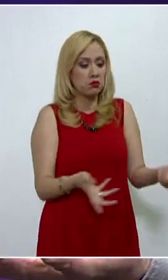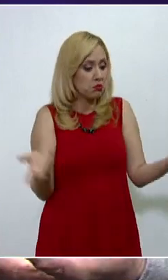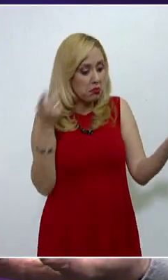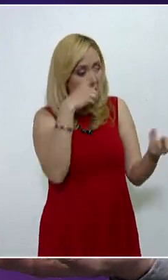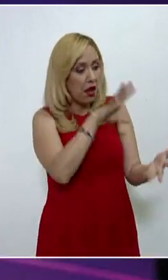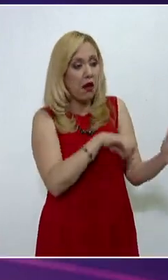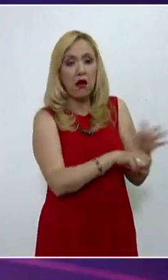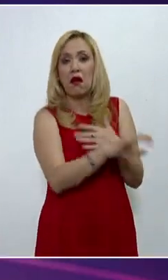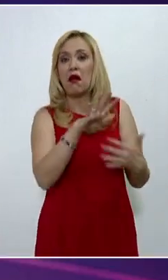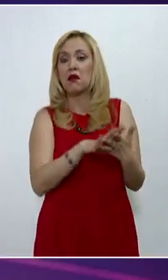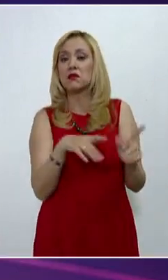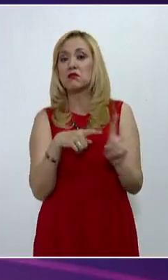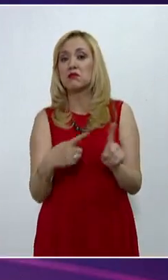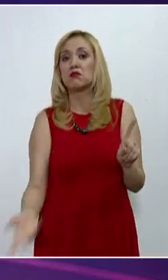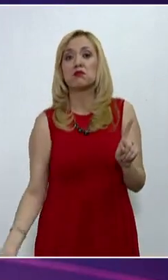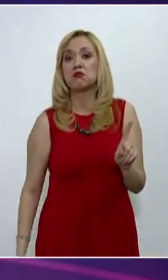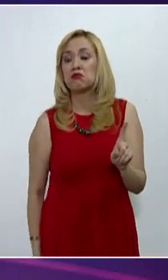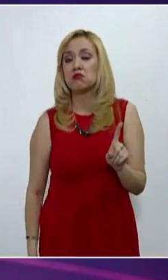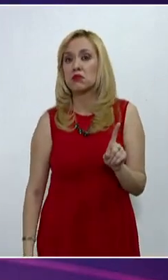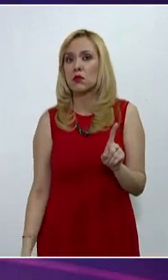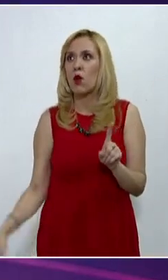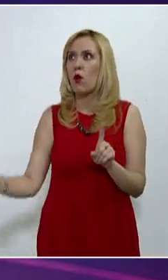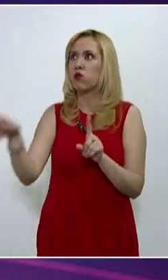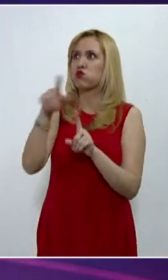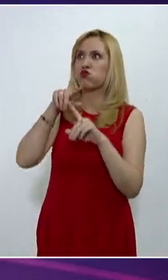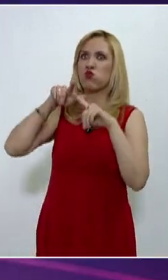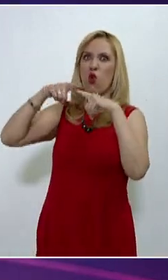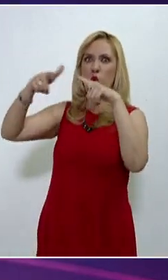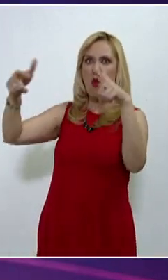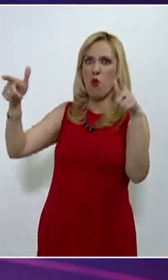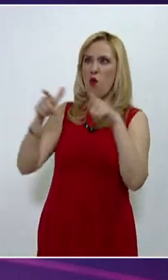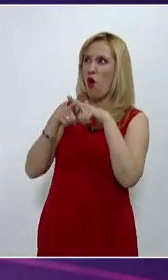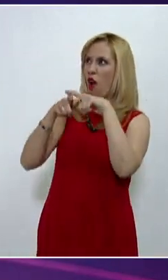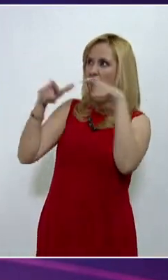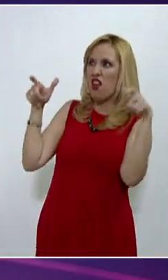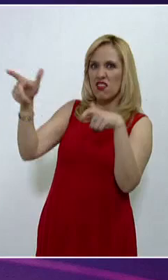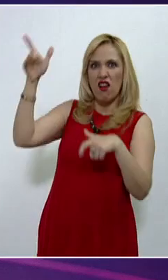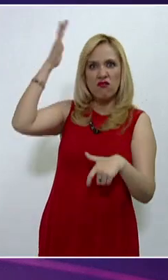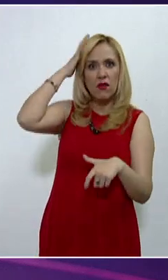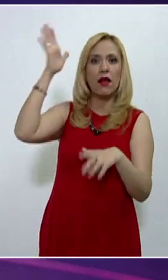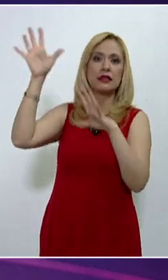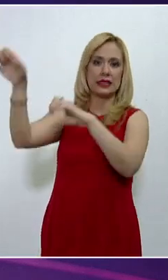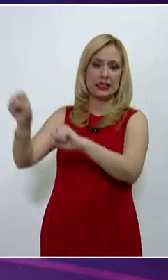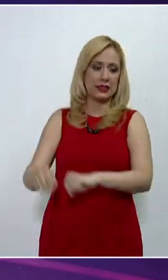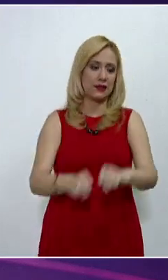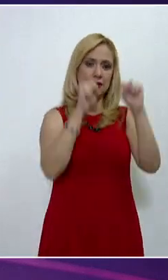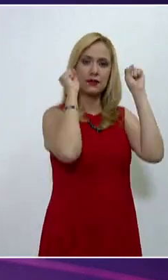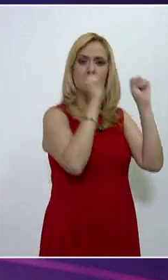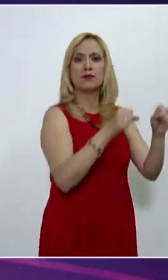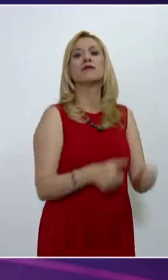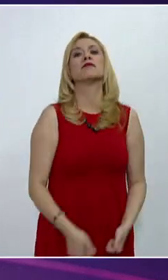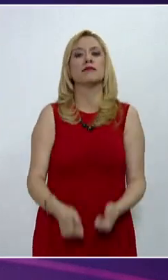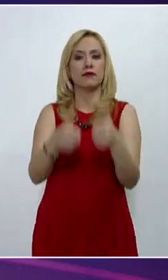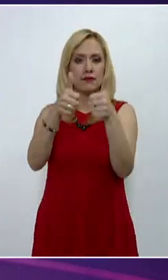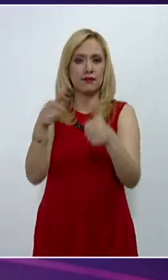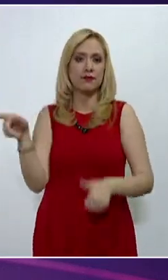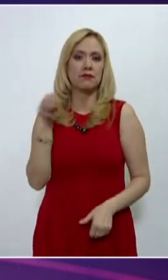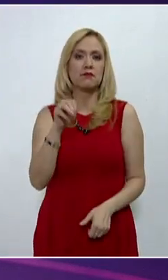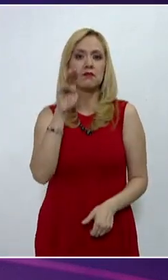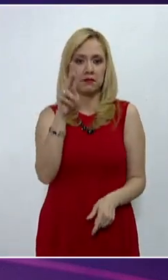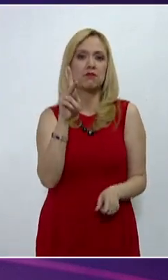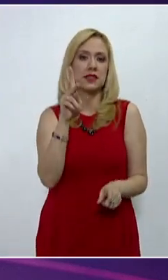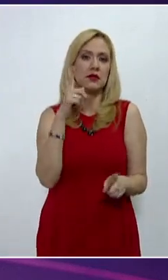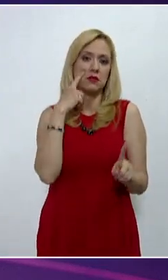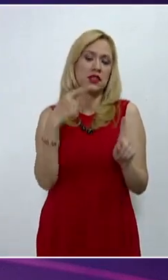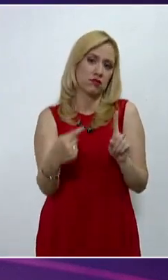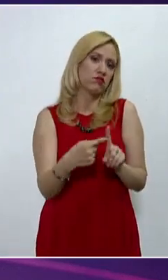meterlo a la cárcel a él. Pero si llevas a la organización que se dedica a eso, me parece que válidamente el Ministerio Público podría decir en audiencia, aquí hay